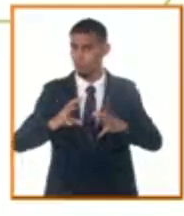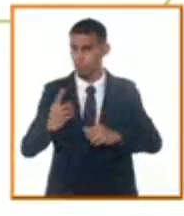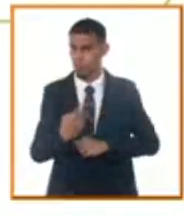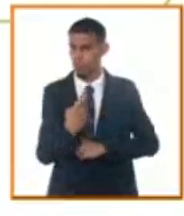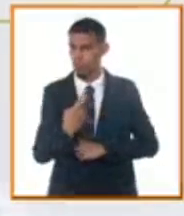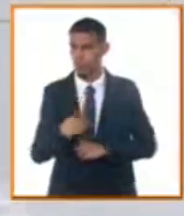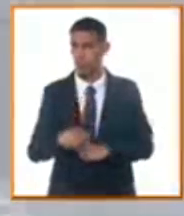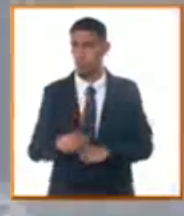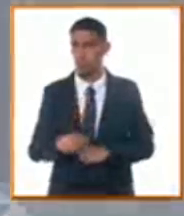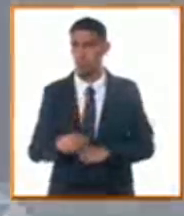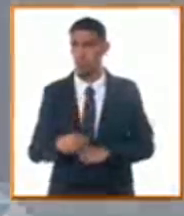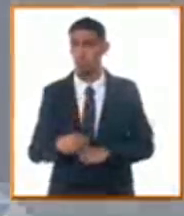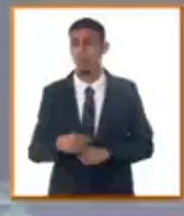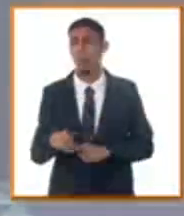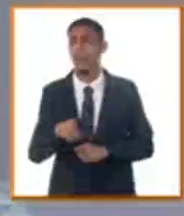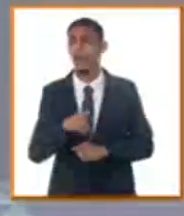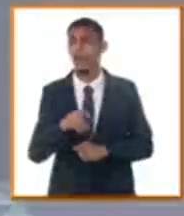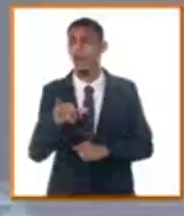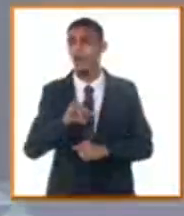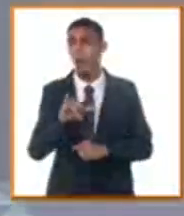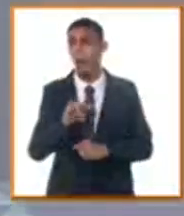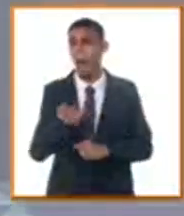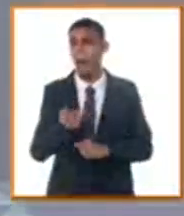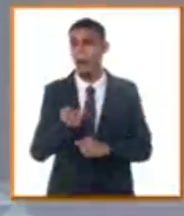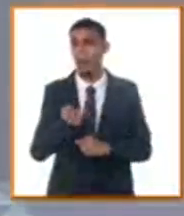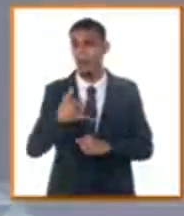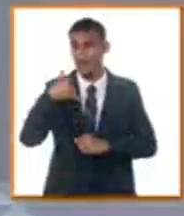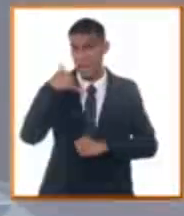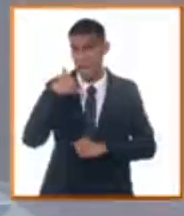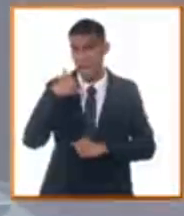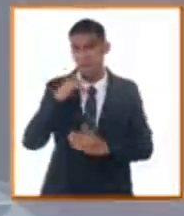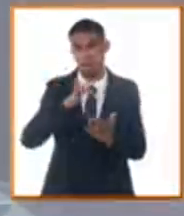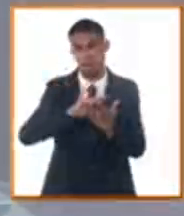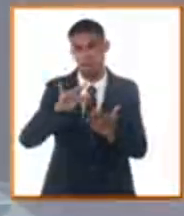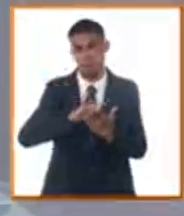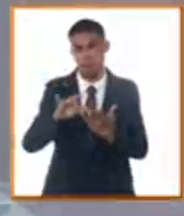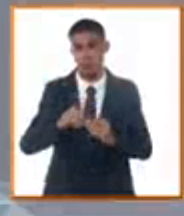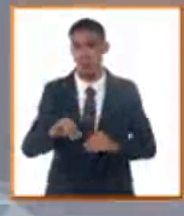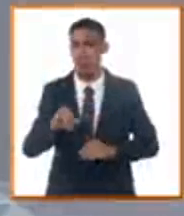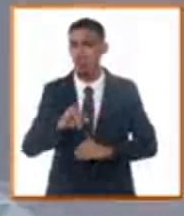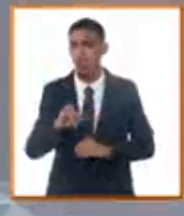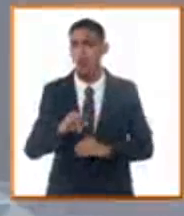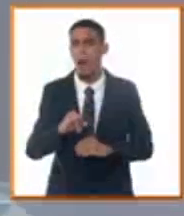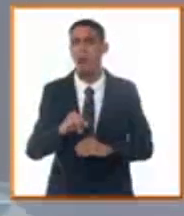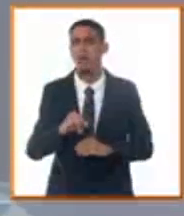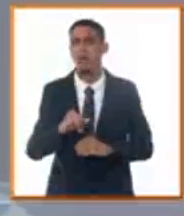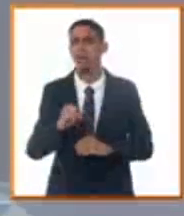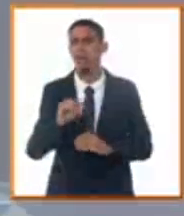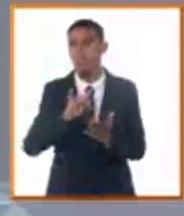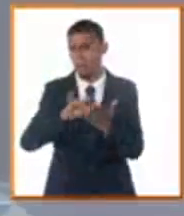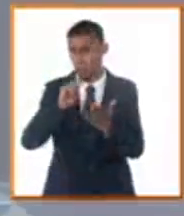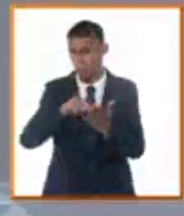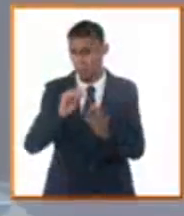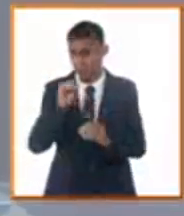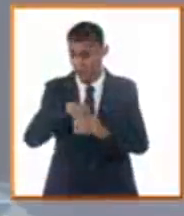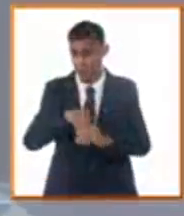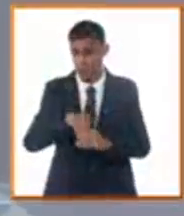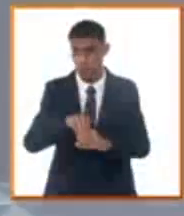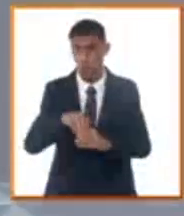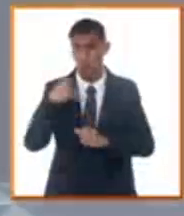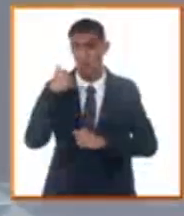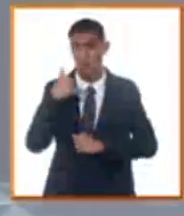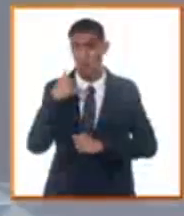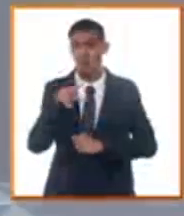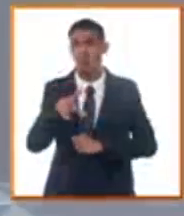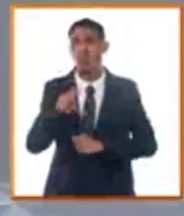evaluando el QR, tanto por TransferMóvil como en Zona. Y aunque ha existido un avance en su despliegue,